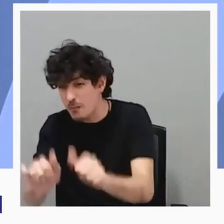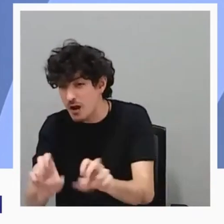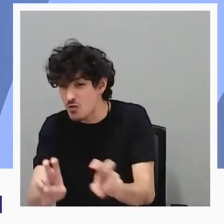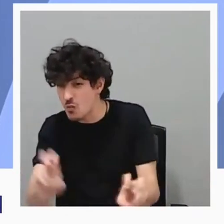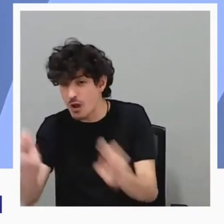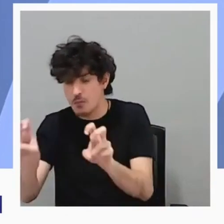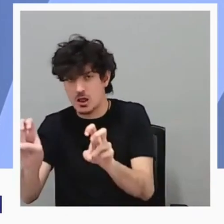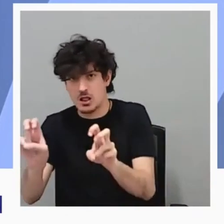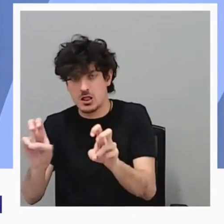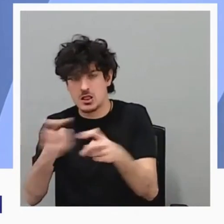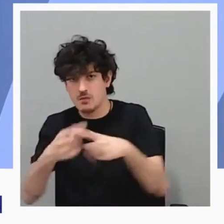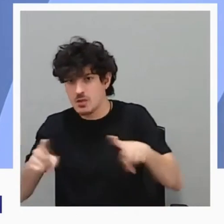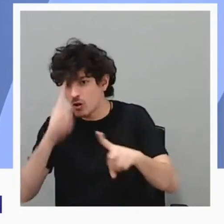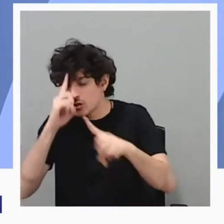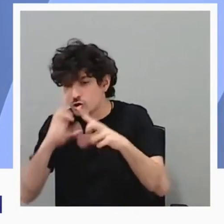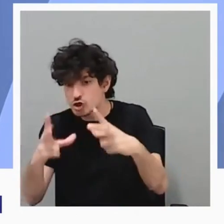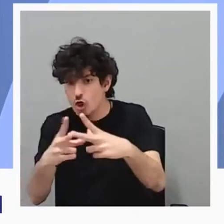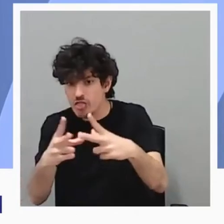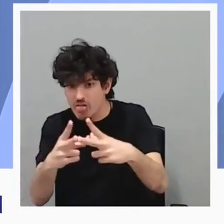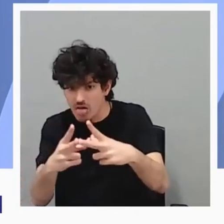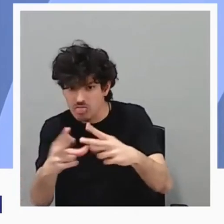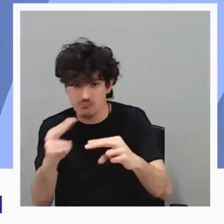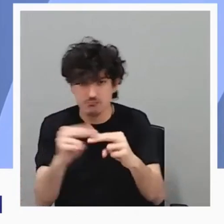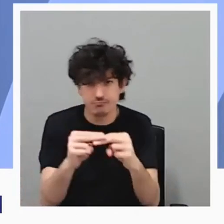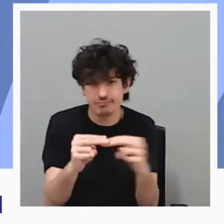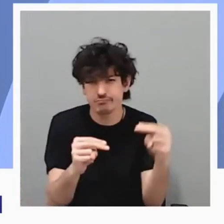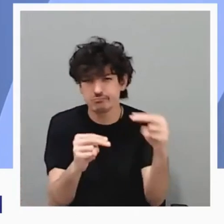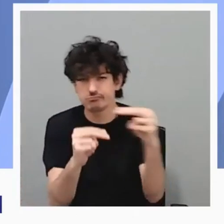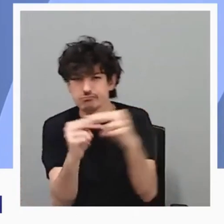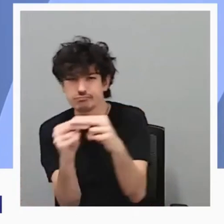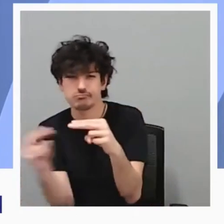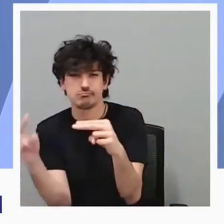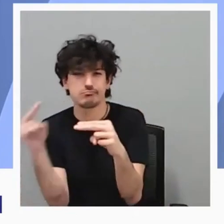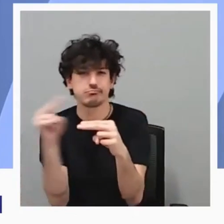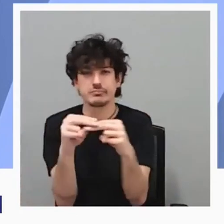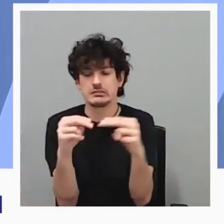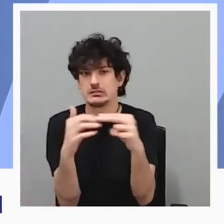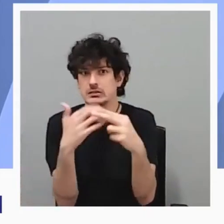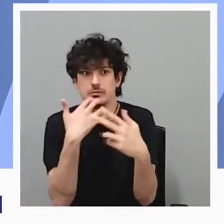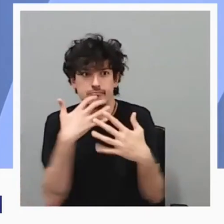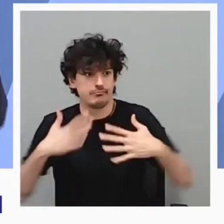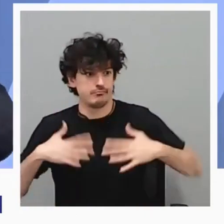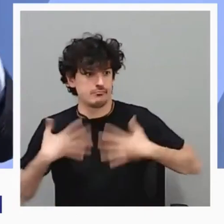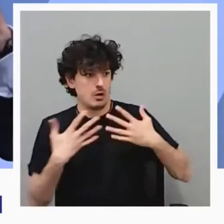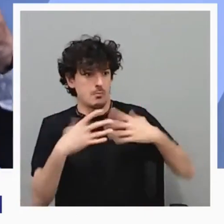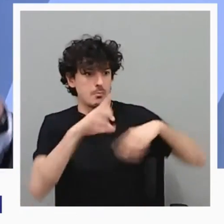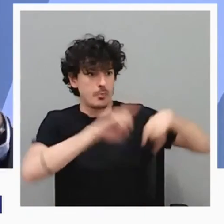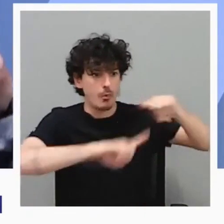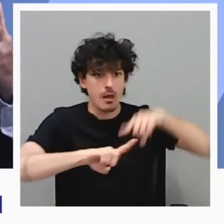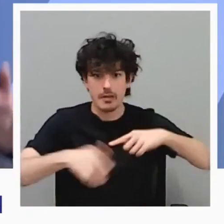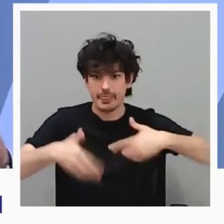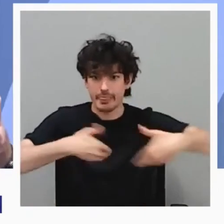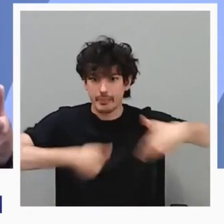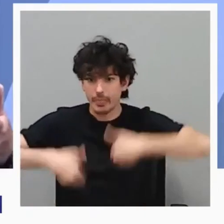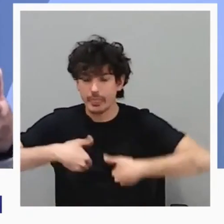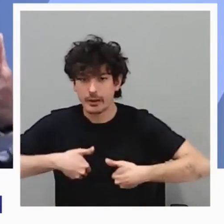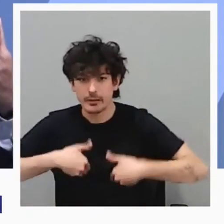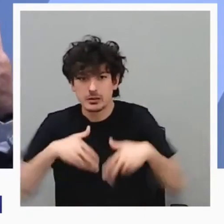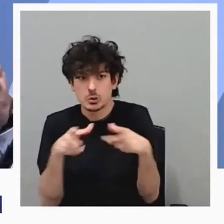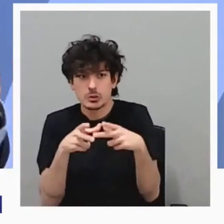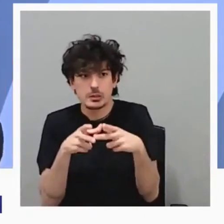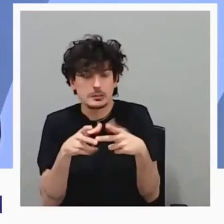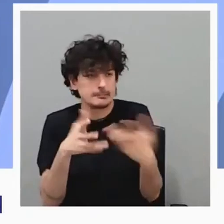sociedad cuando la sociedad se enfrenta a unos problemas, a unas demandas que hasta ahora la sociedad no ha